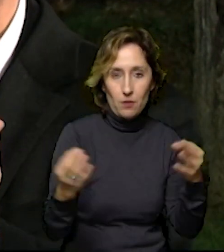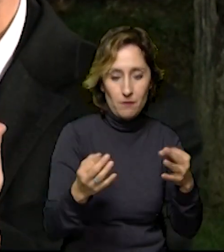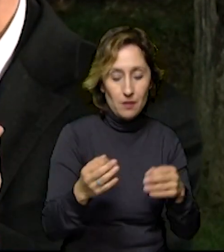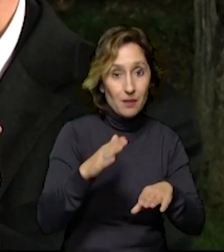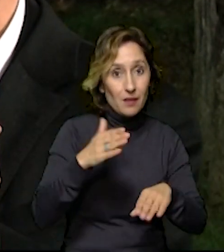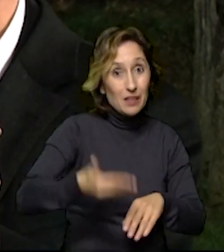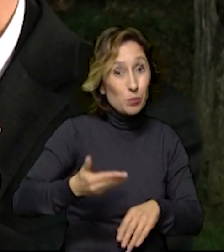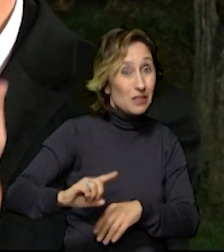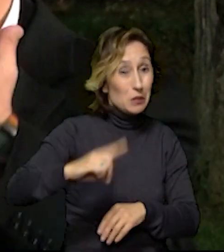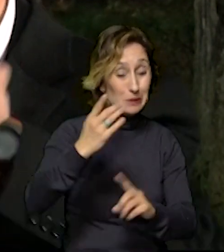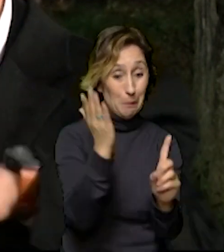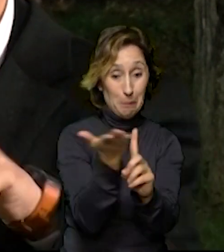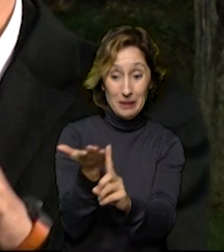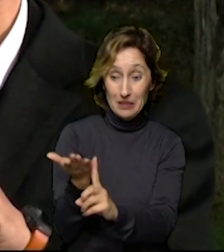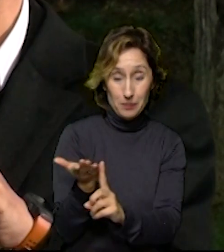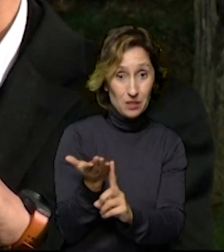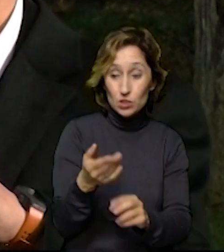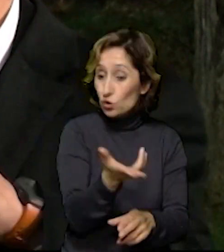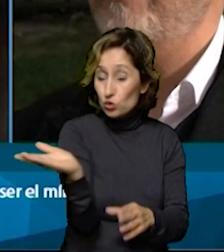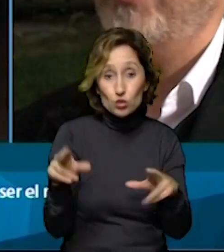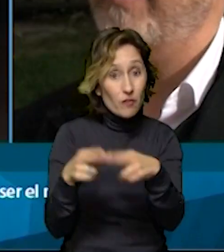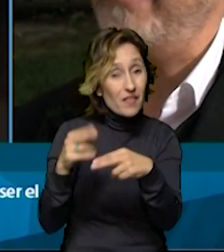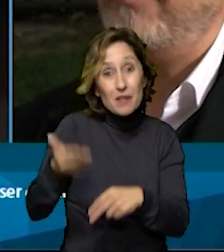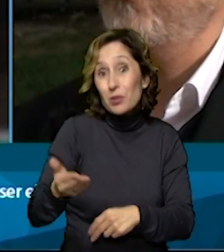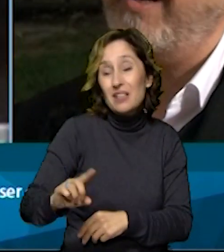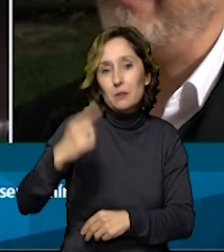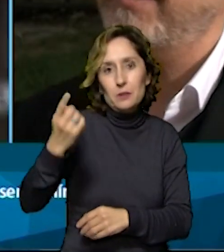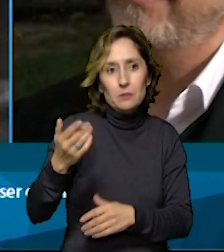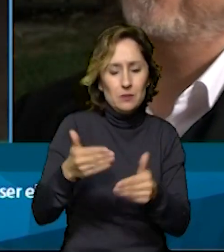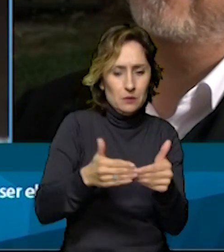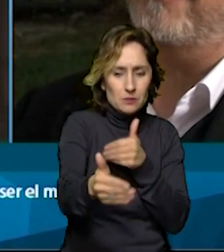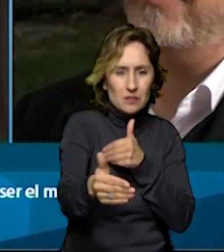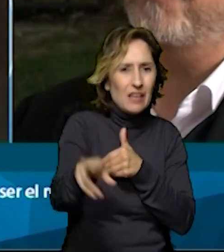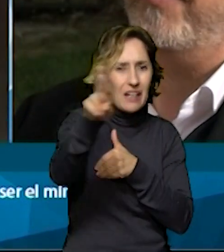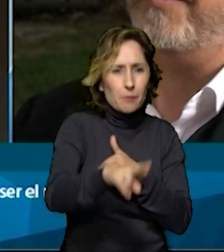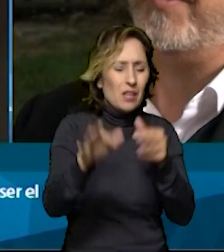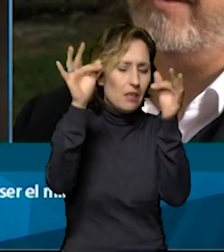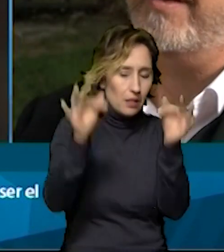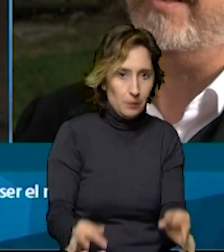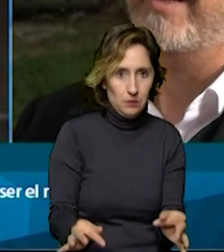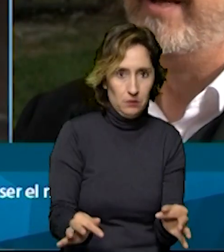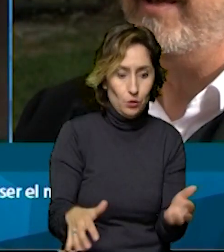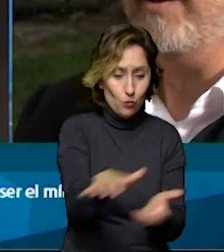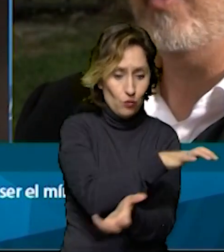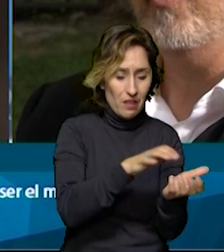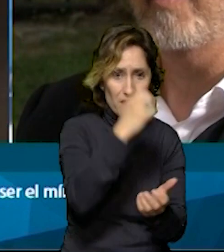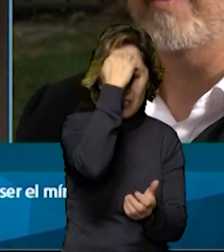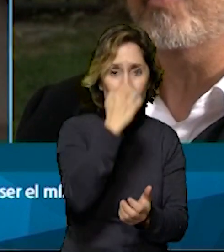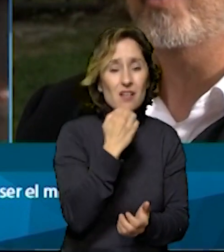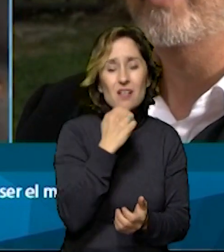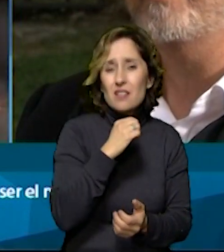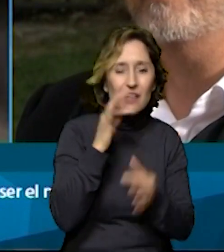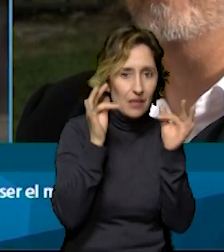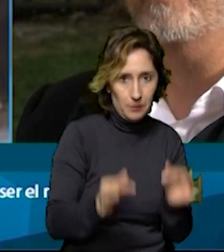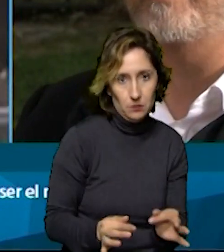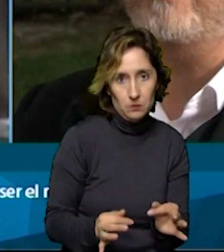para ellas, para las víctimas de ETA y para el resto de la sociedad, es que no se repita nunca más el terrorismo de ETA. Y cuando